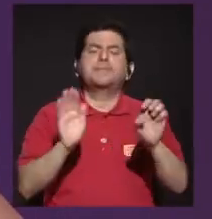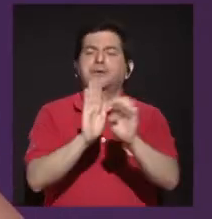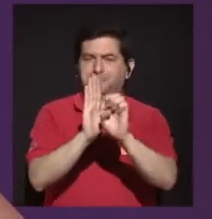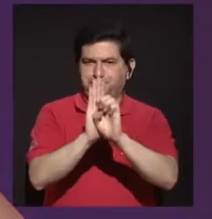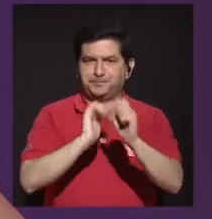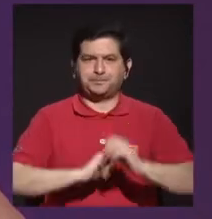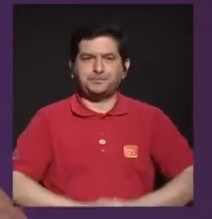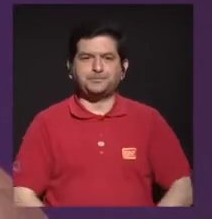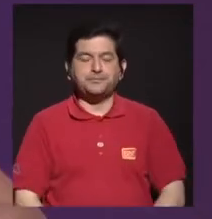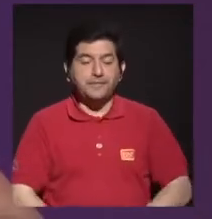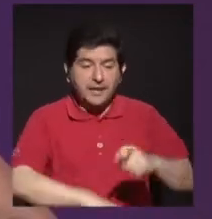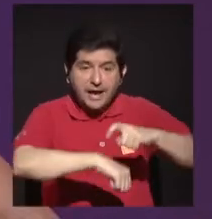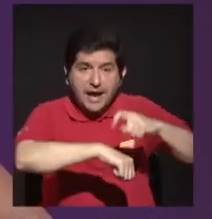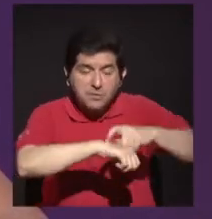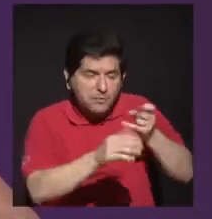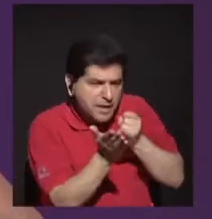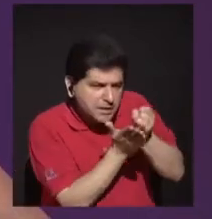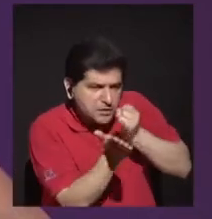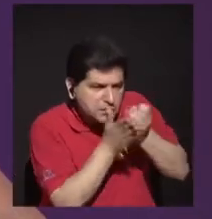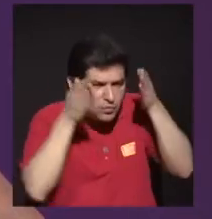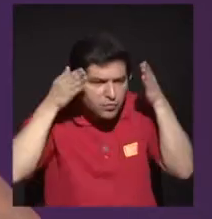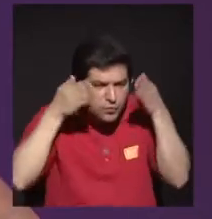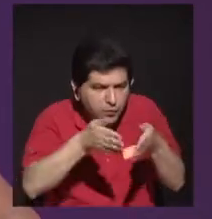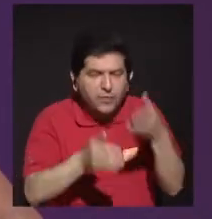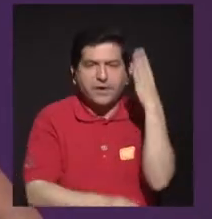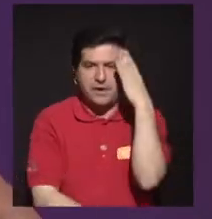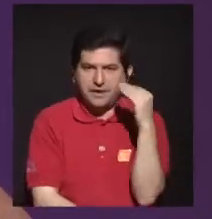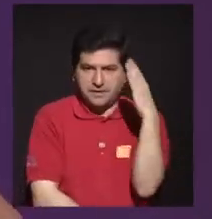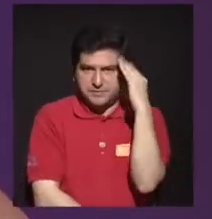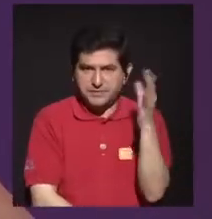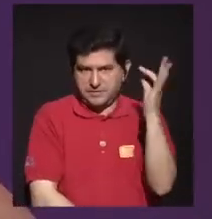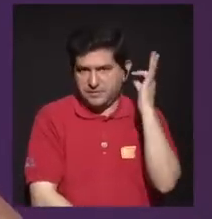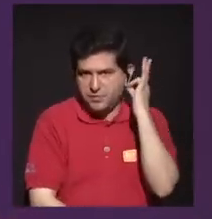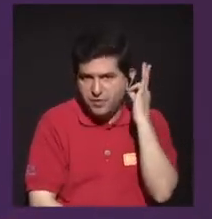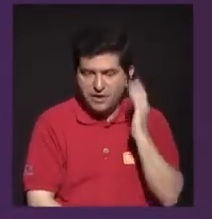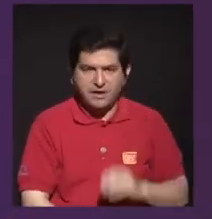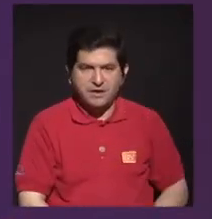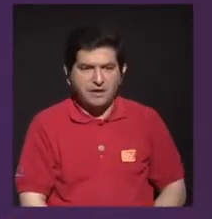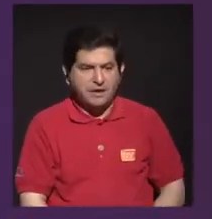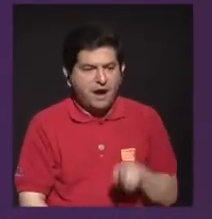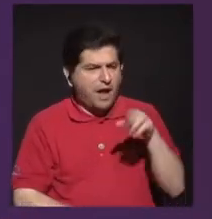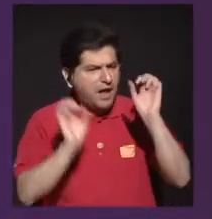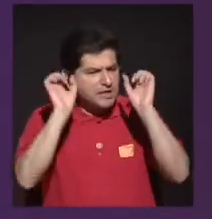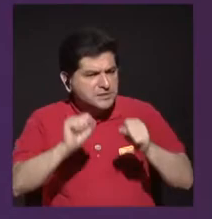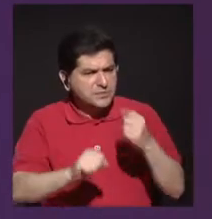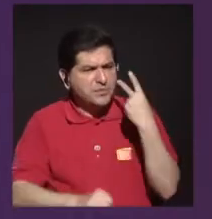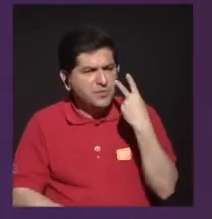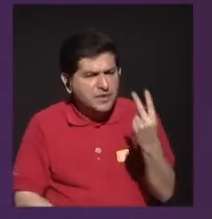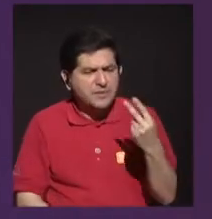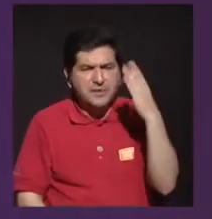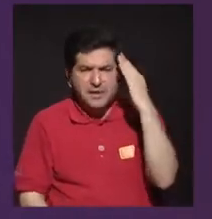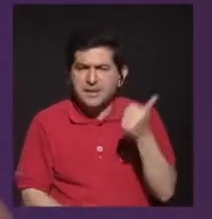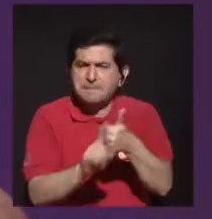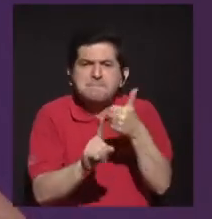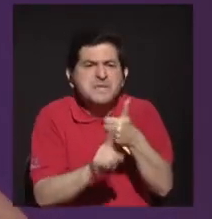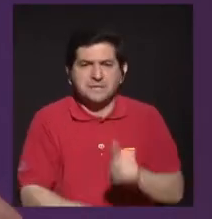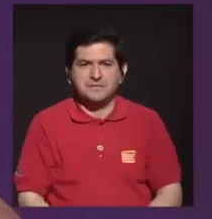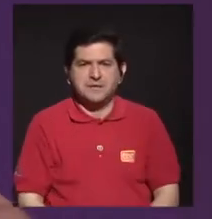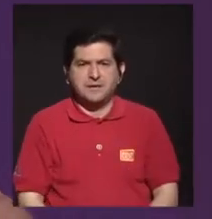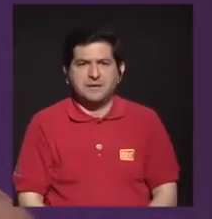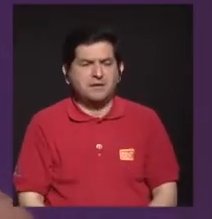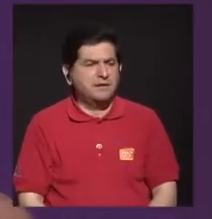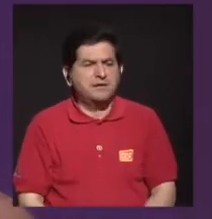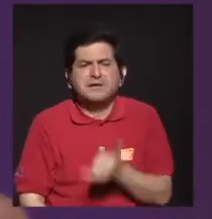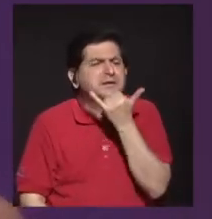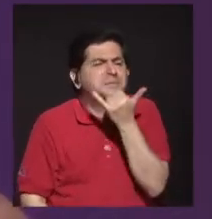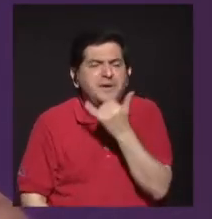ejemplo, en el momento en que la investigación se centra en las experiencias de las mujeres, entonces se puede rescatar la vivencia en sí misma. O sea, ¿qué pasa?